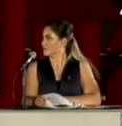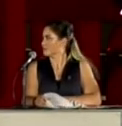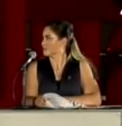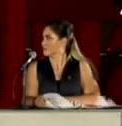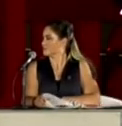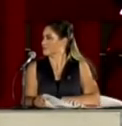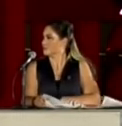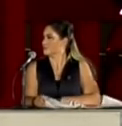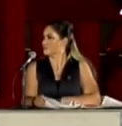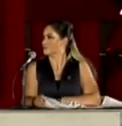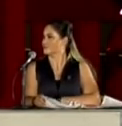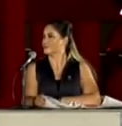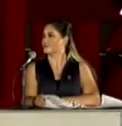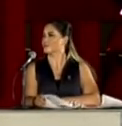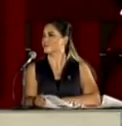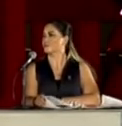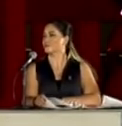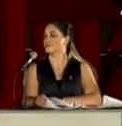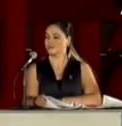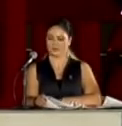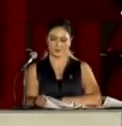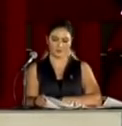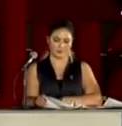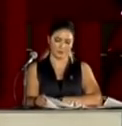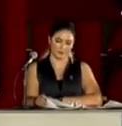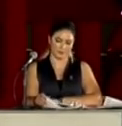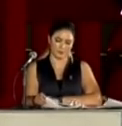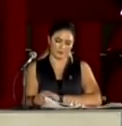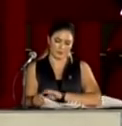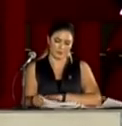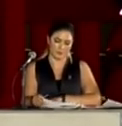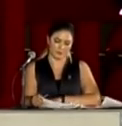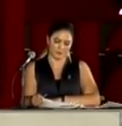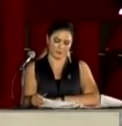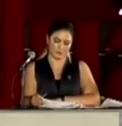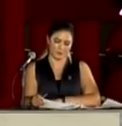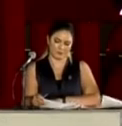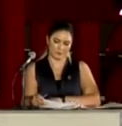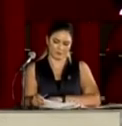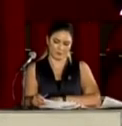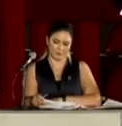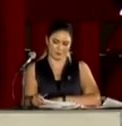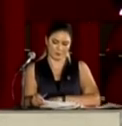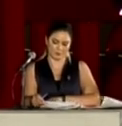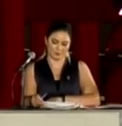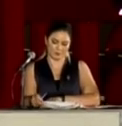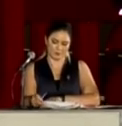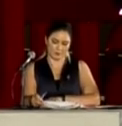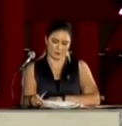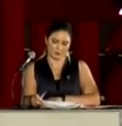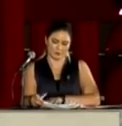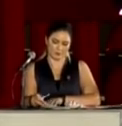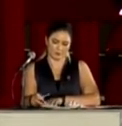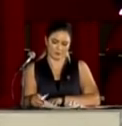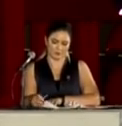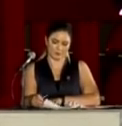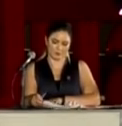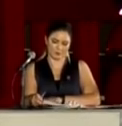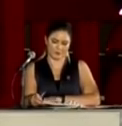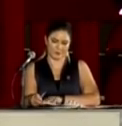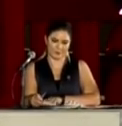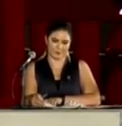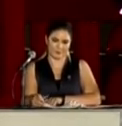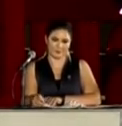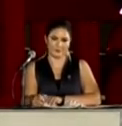de su publicación en el Periódico Oficial del Estado. Artículo segundo. Publíquese el presente decreto en los periódicos de